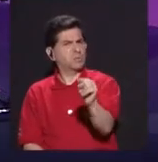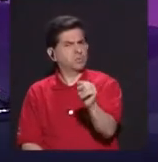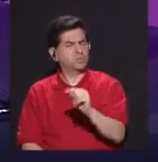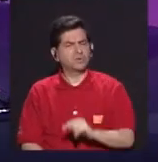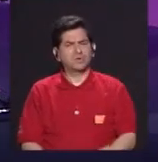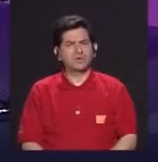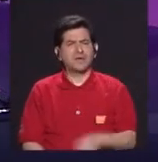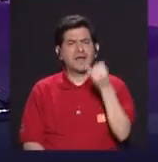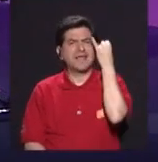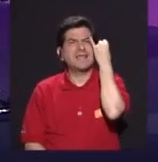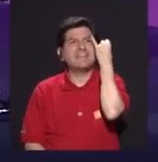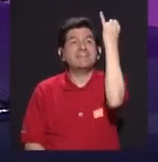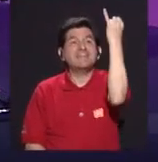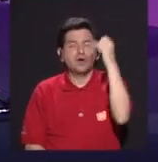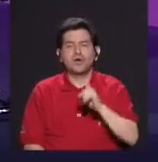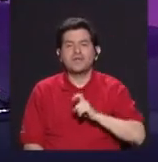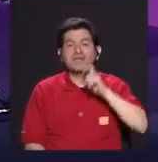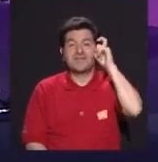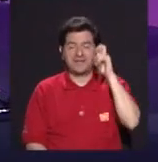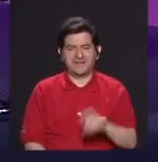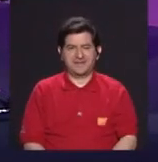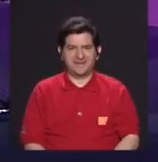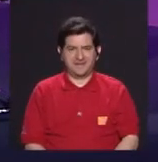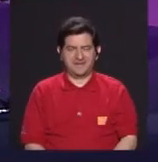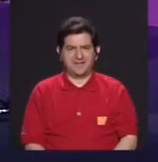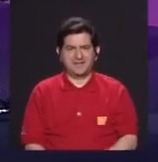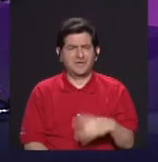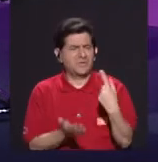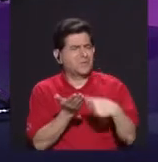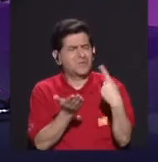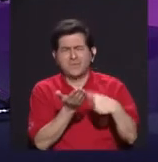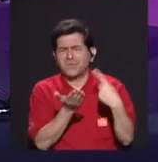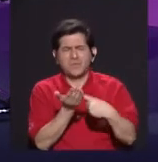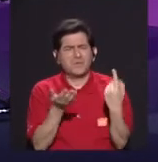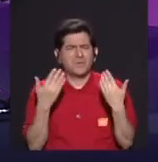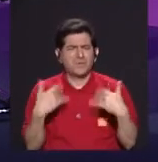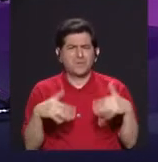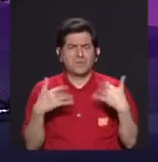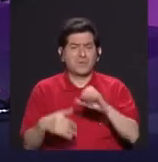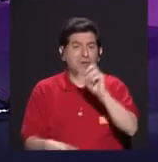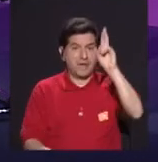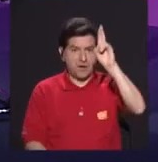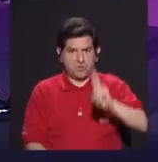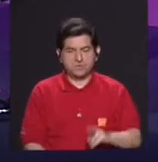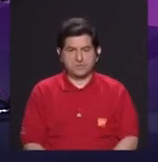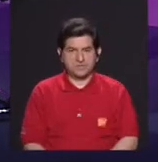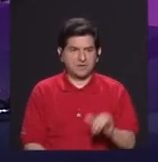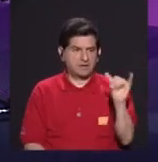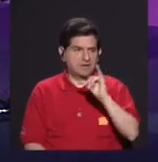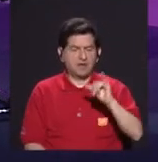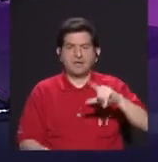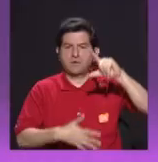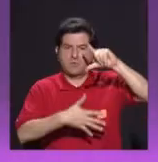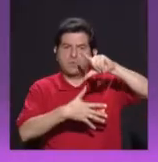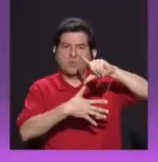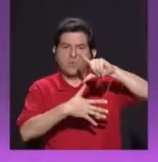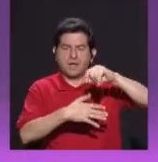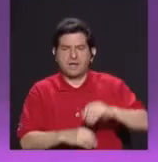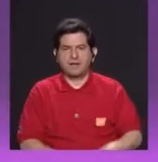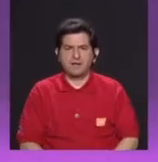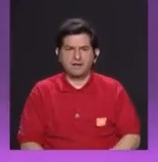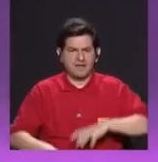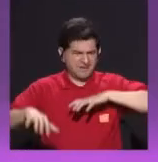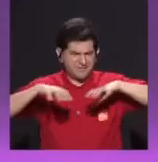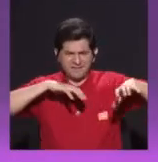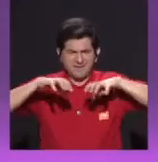ideología de género un concepto que se debatió muchísimo en costa rica que se ha debatido también en américa latina' cómo debe